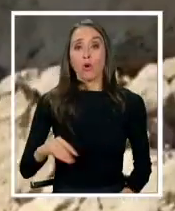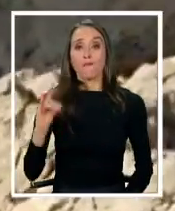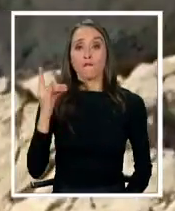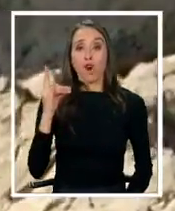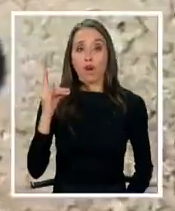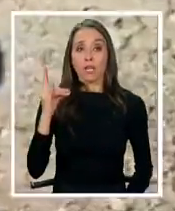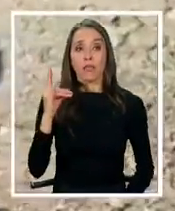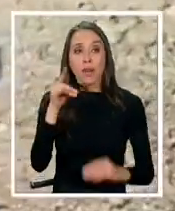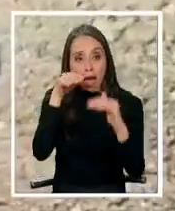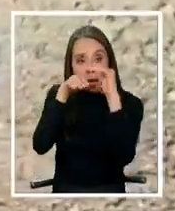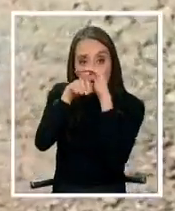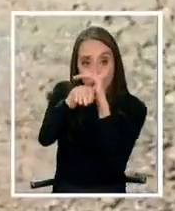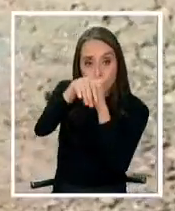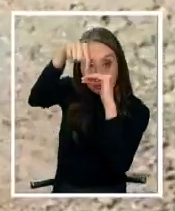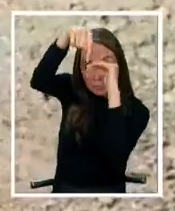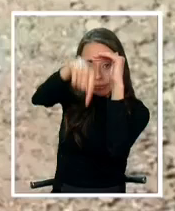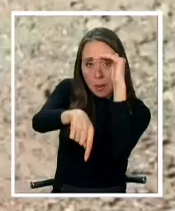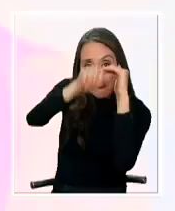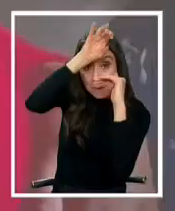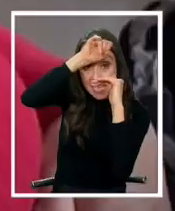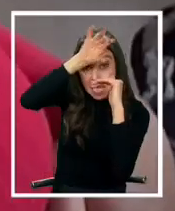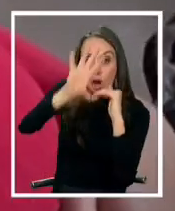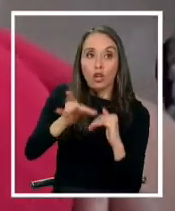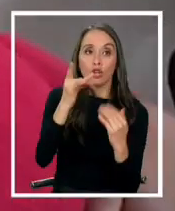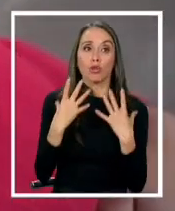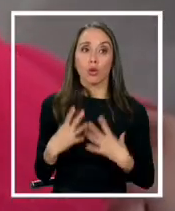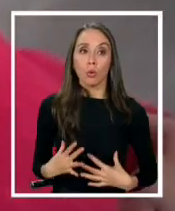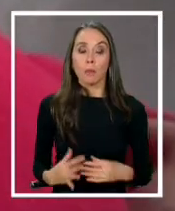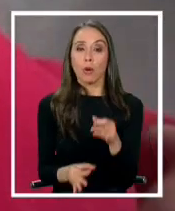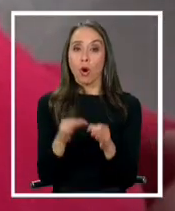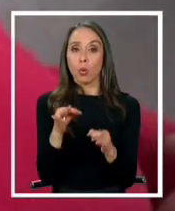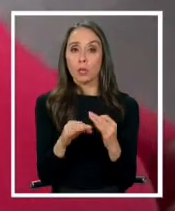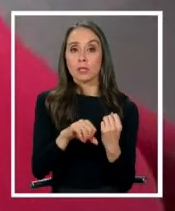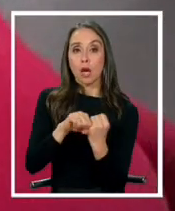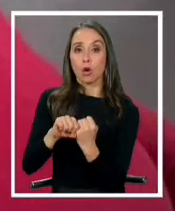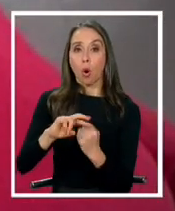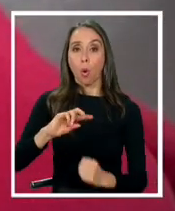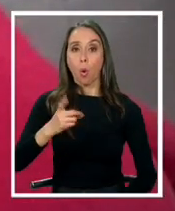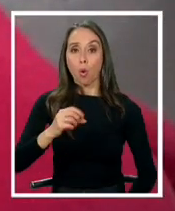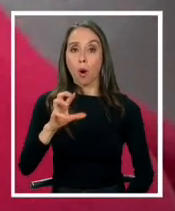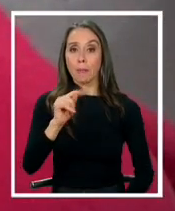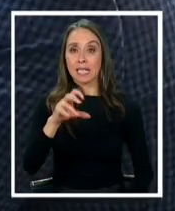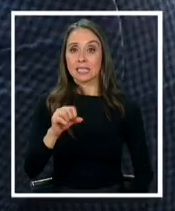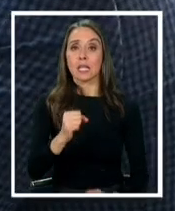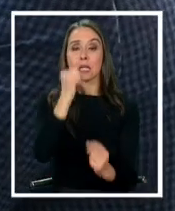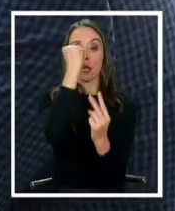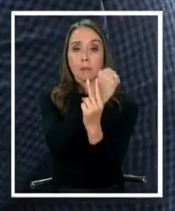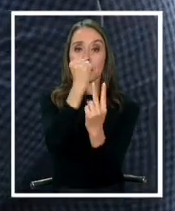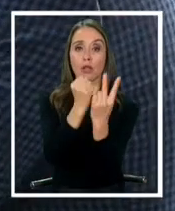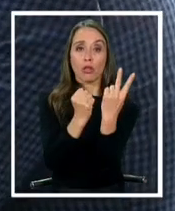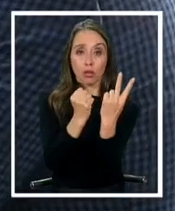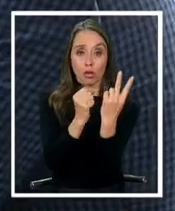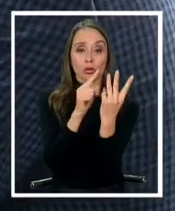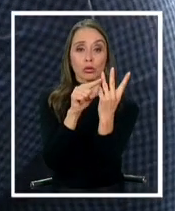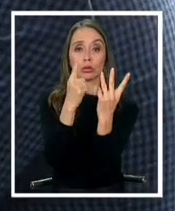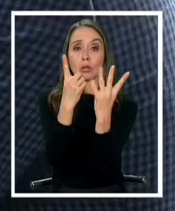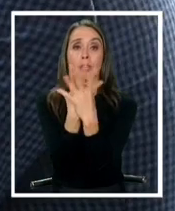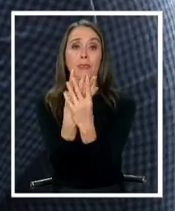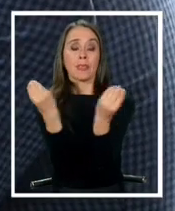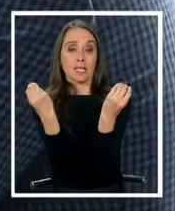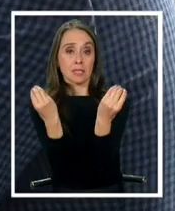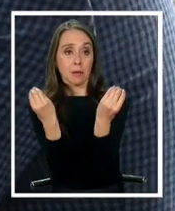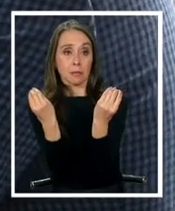aparecieron al interior de un pique minero. El juicio contra Hugo Pastén por estos 2 asesinatos y